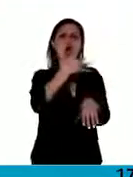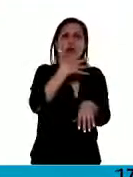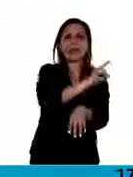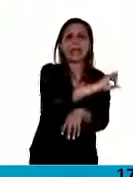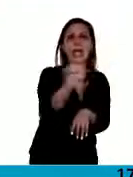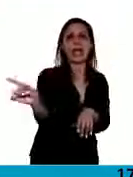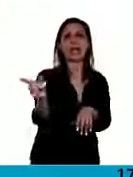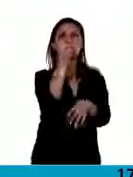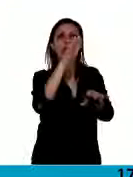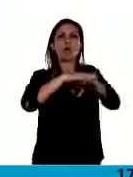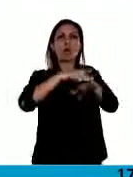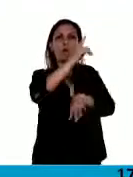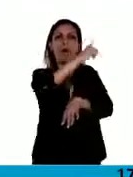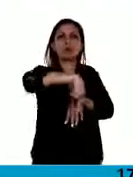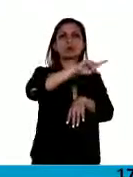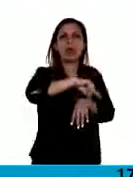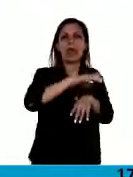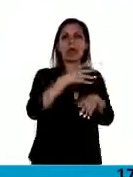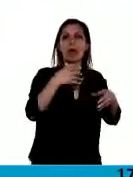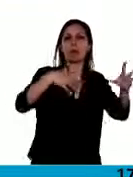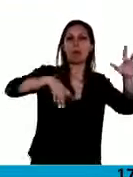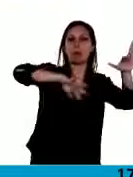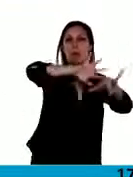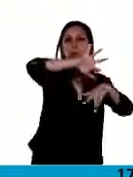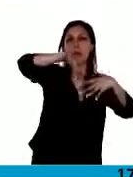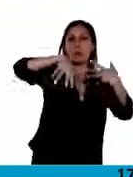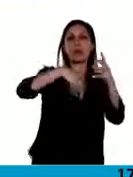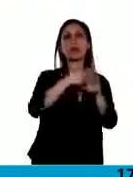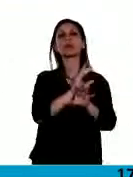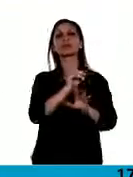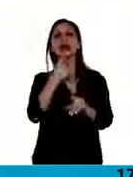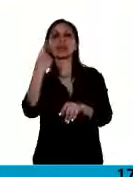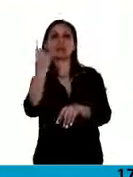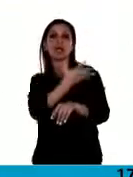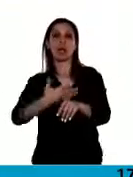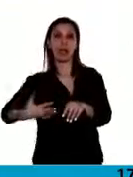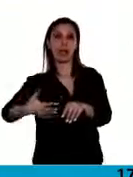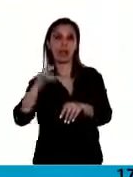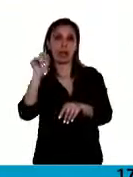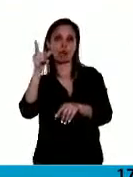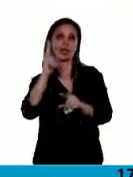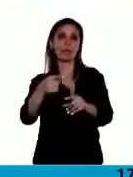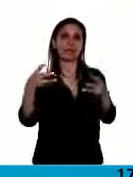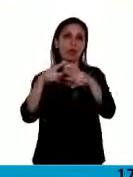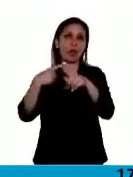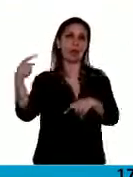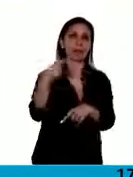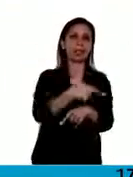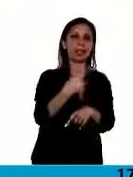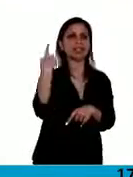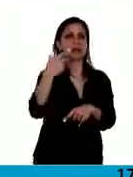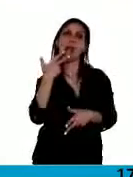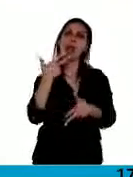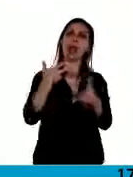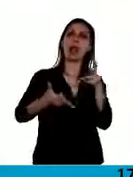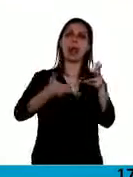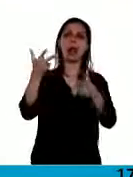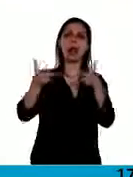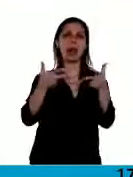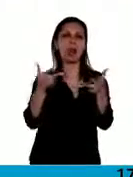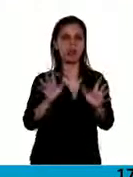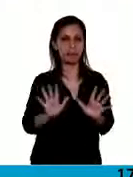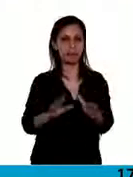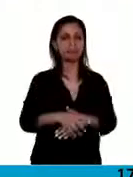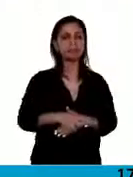los motores que desde el oficialismo y la oposición suman al discurso mediático.